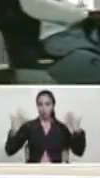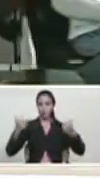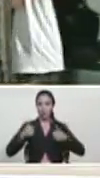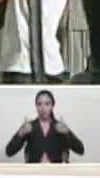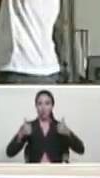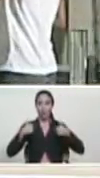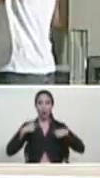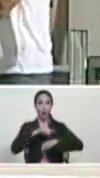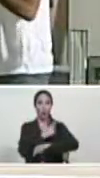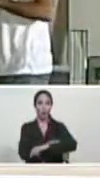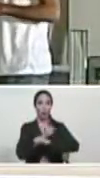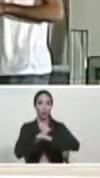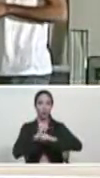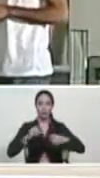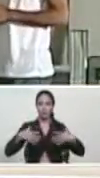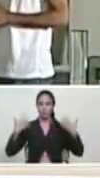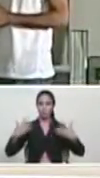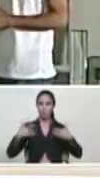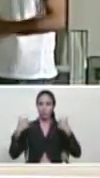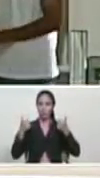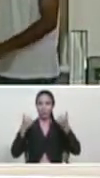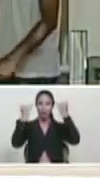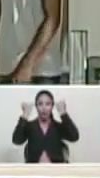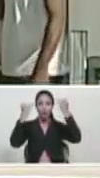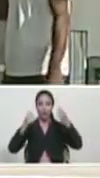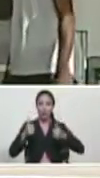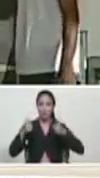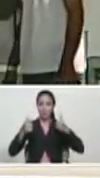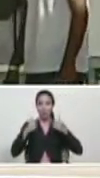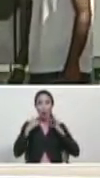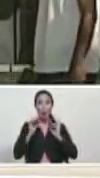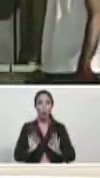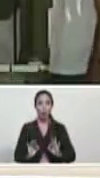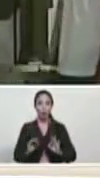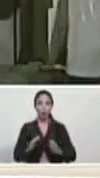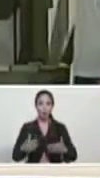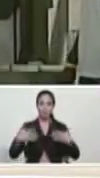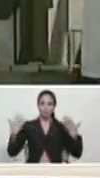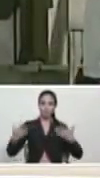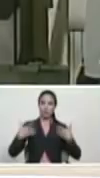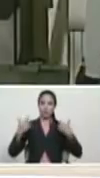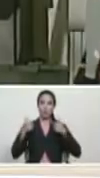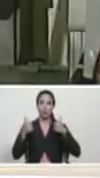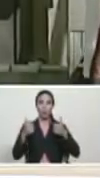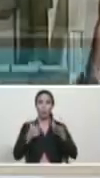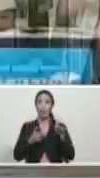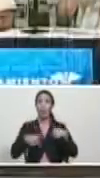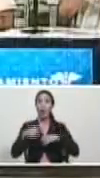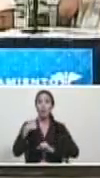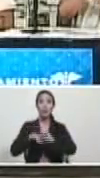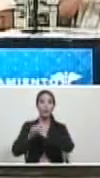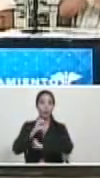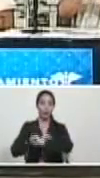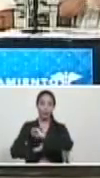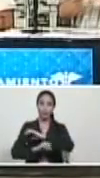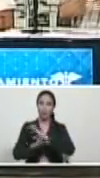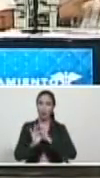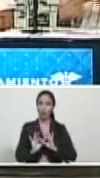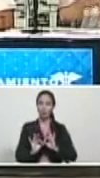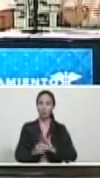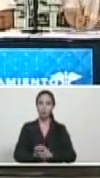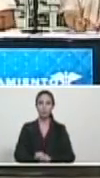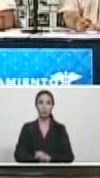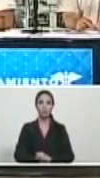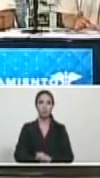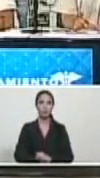expresa las ideas más justas que se puedan defender hoy. Defendemos las ideas más justas que